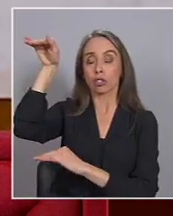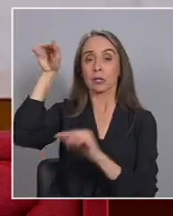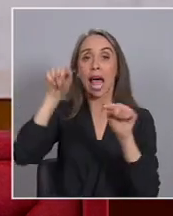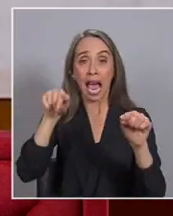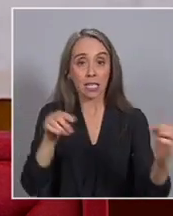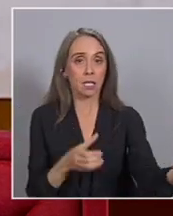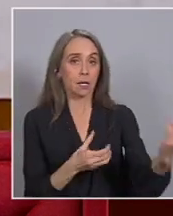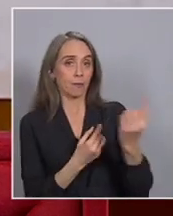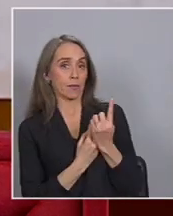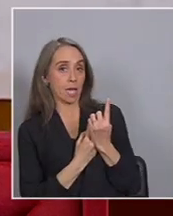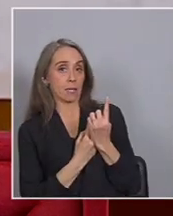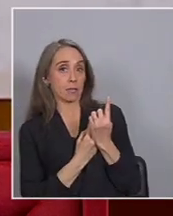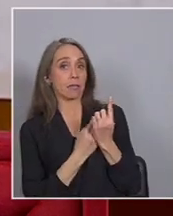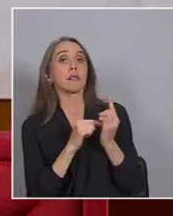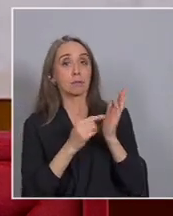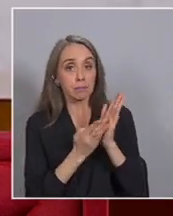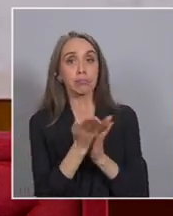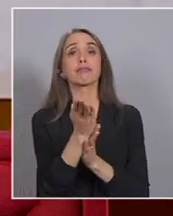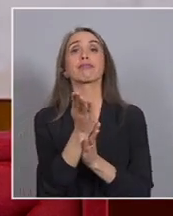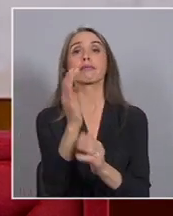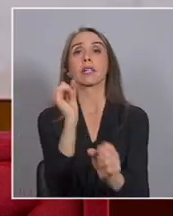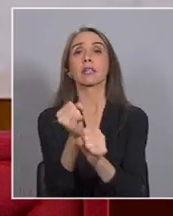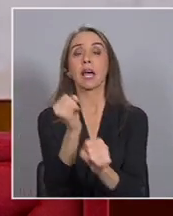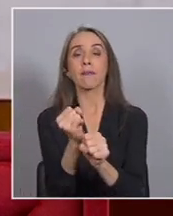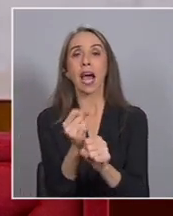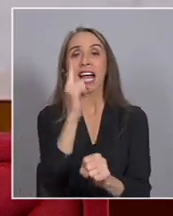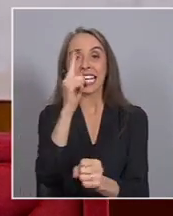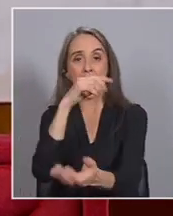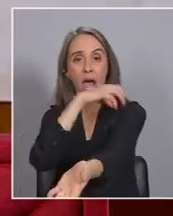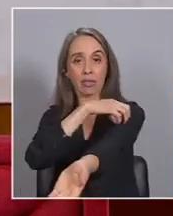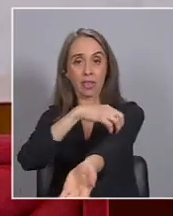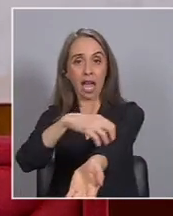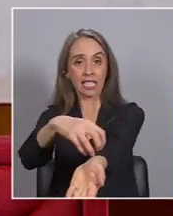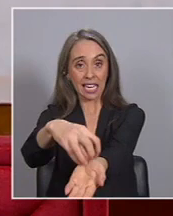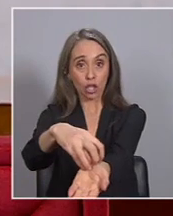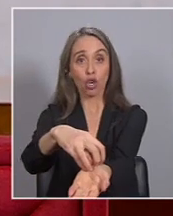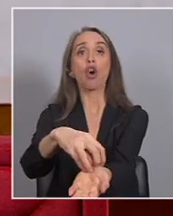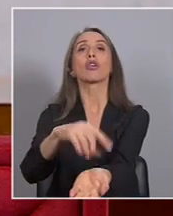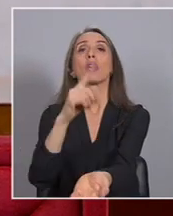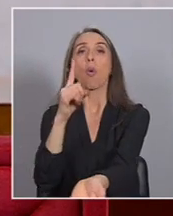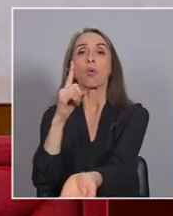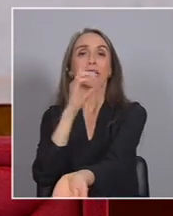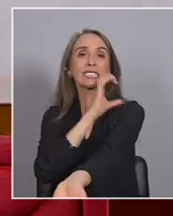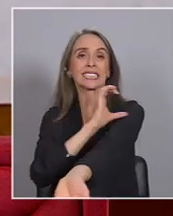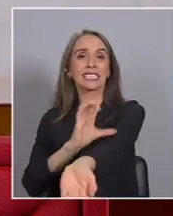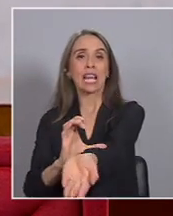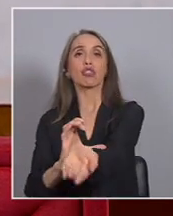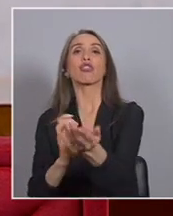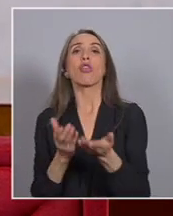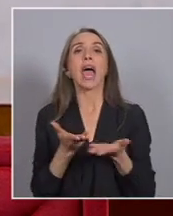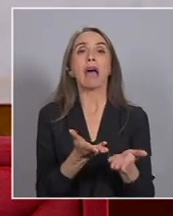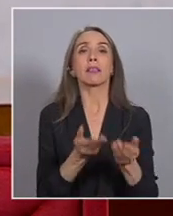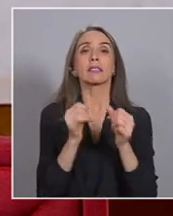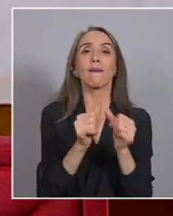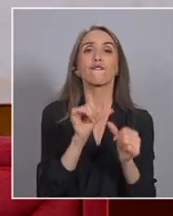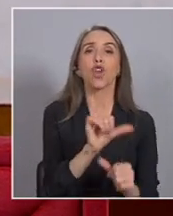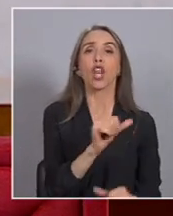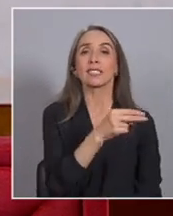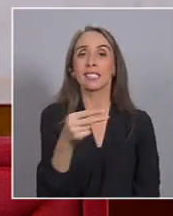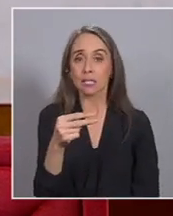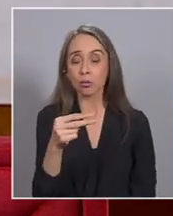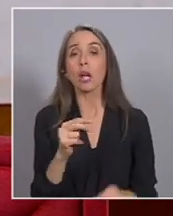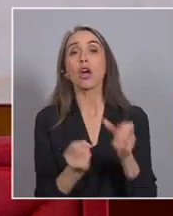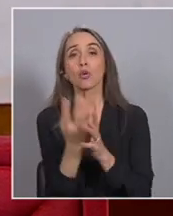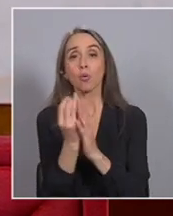llegada, vamos a trabajar para que cada región tenga su propio centro. Adicionalmente, financiaremos